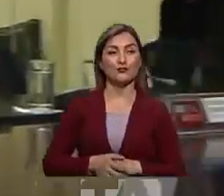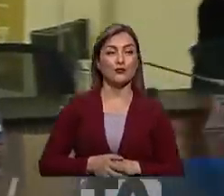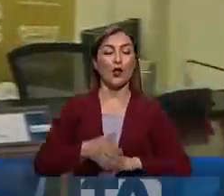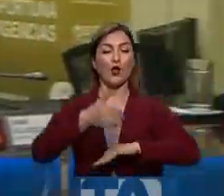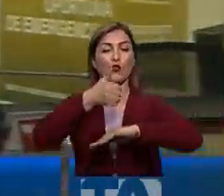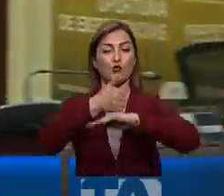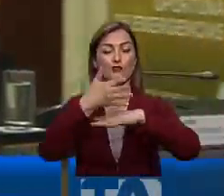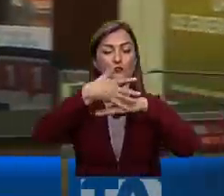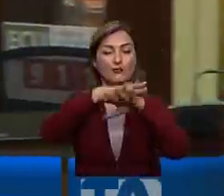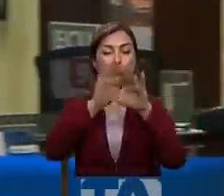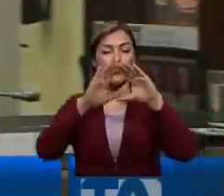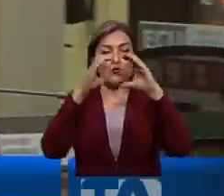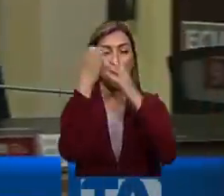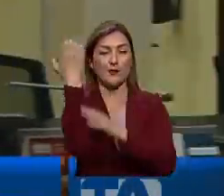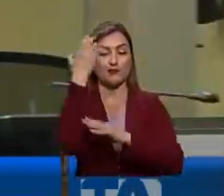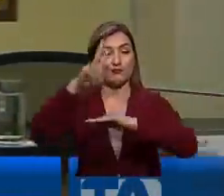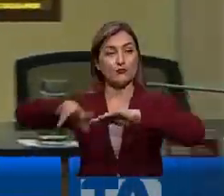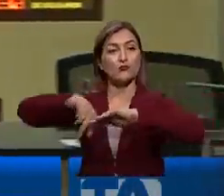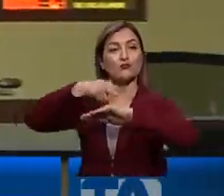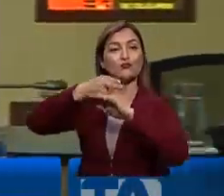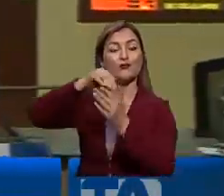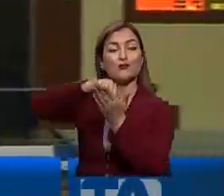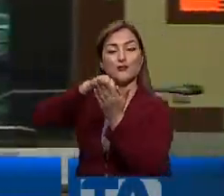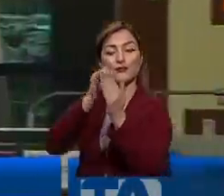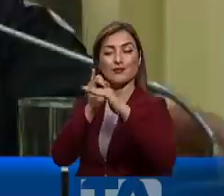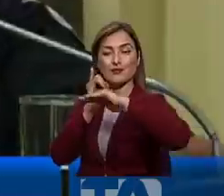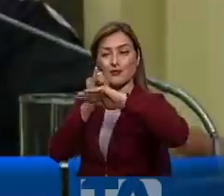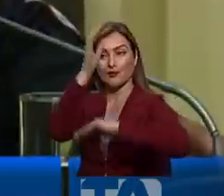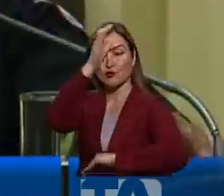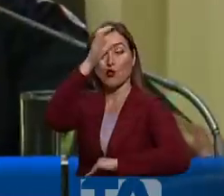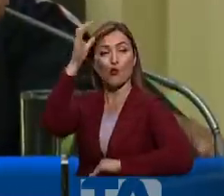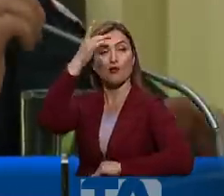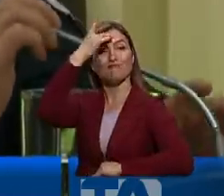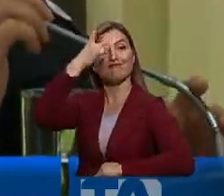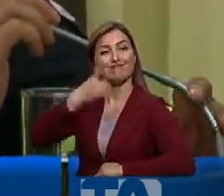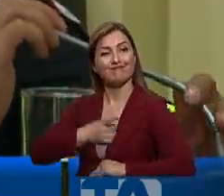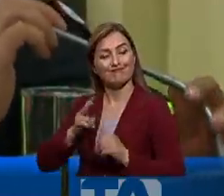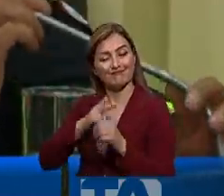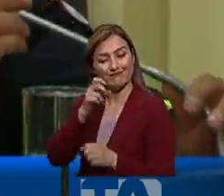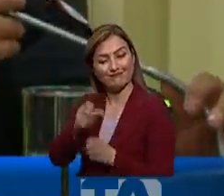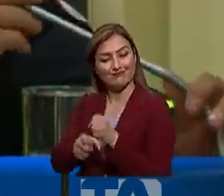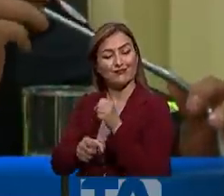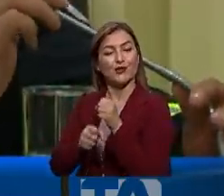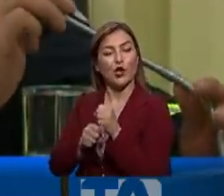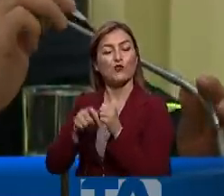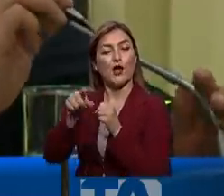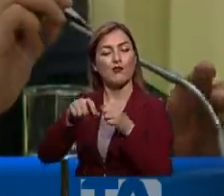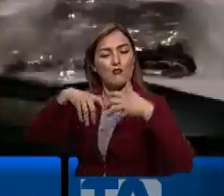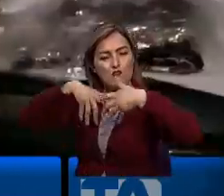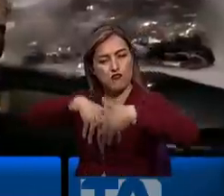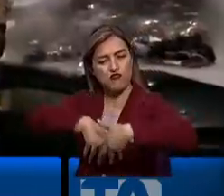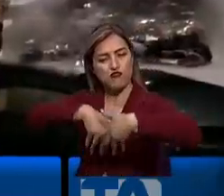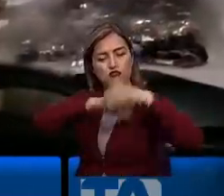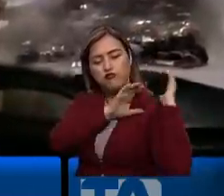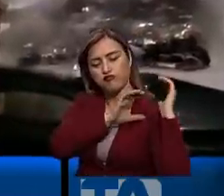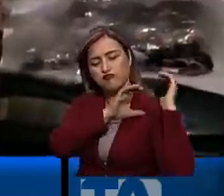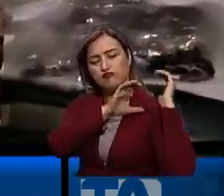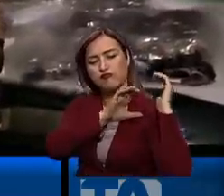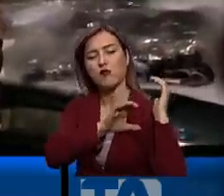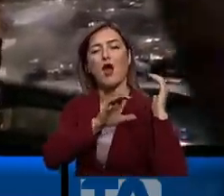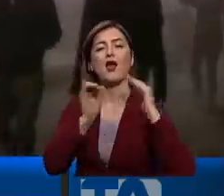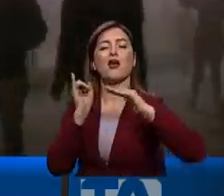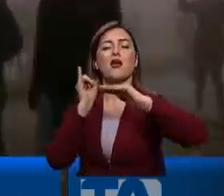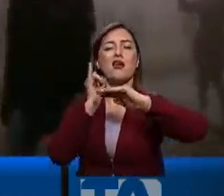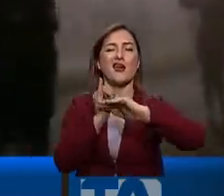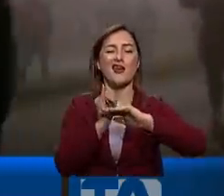Autoridades que integran el COE Nacional y miembros de la Iglesia Católica decidieron por segundo año consecutivo suspender la procesión hacia el Santuario de la Virgen